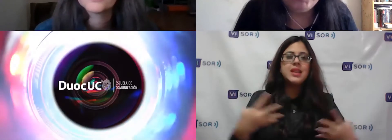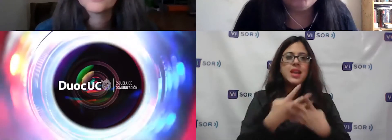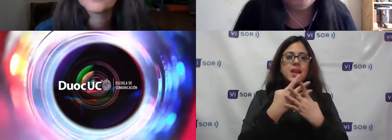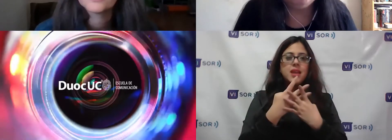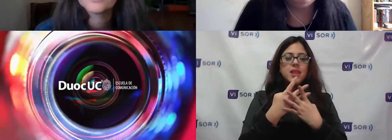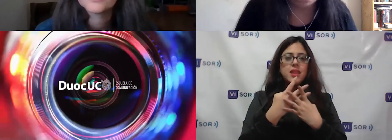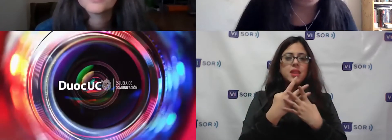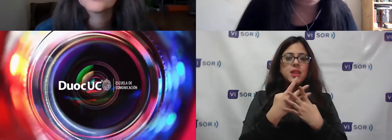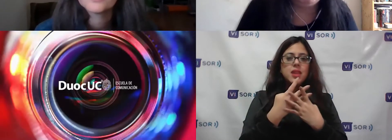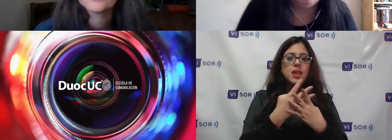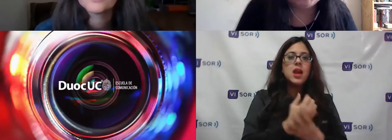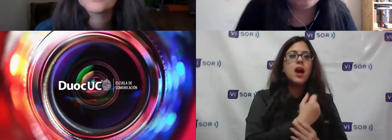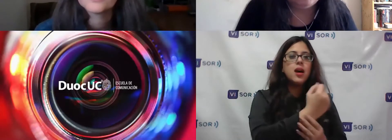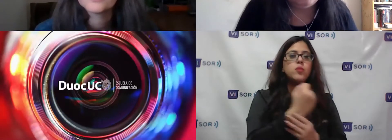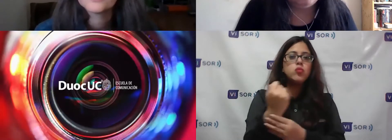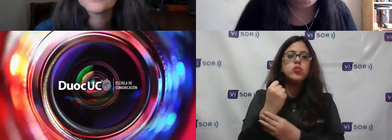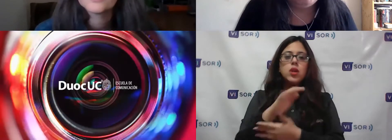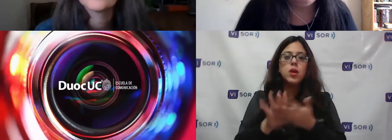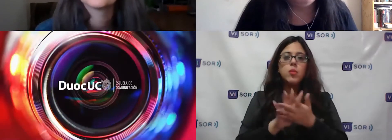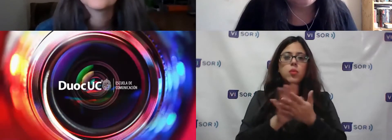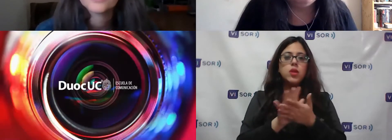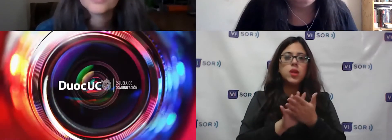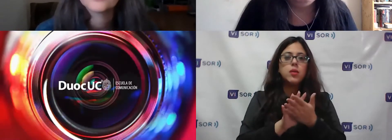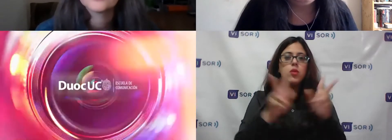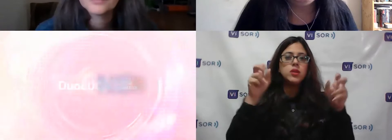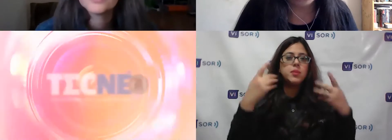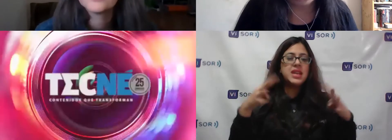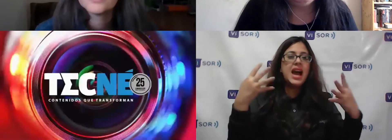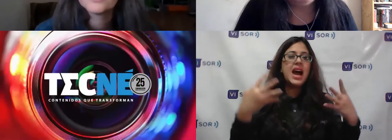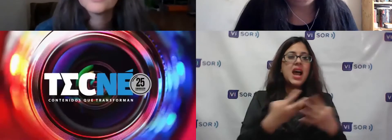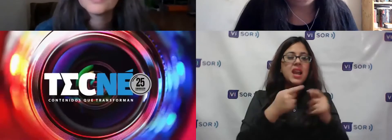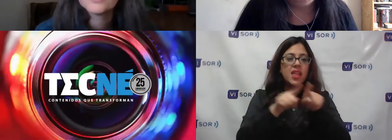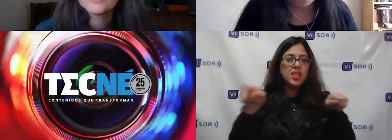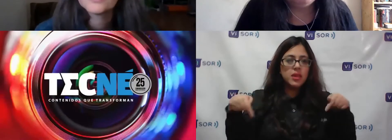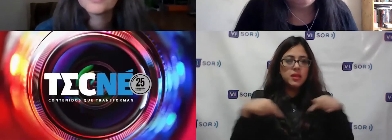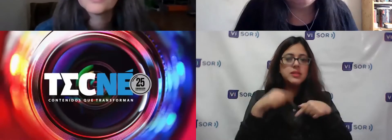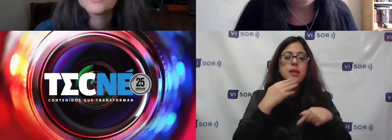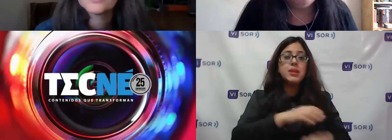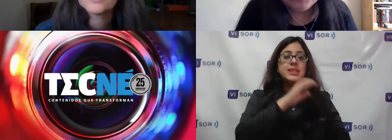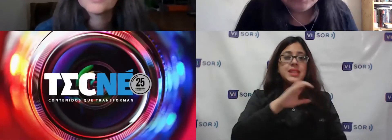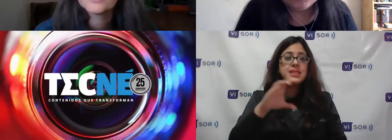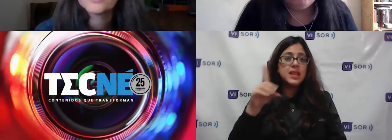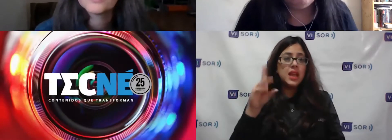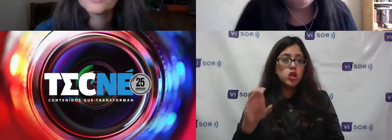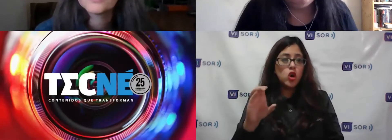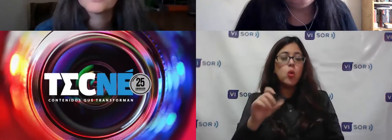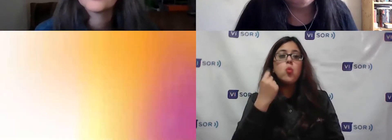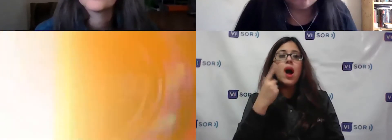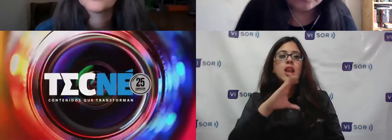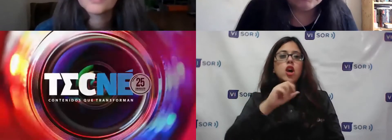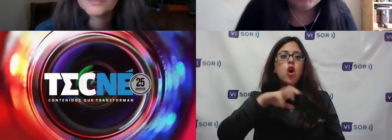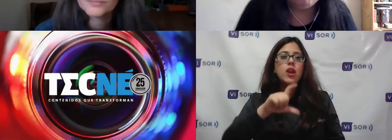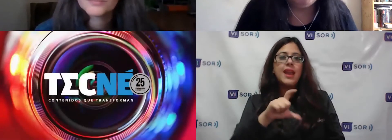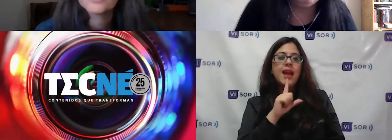ccoo pero mejor dicho en por ejemplo regresarla formar la red de salas detrás de ese 2 también está conecta que un evento de